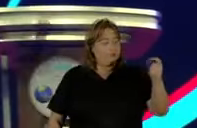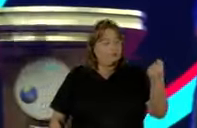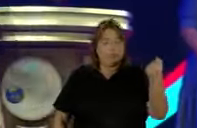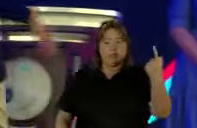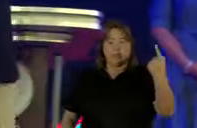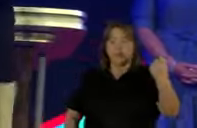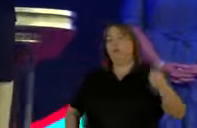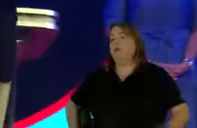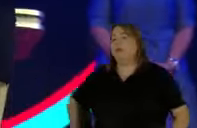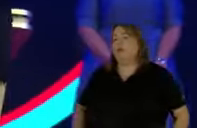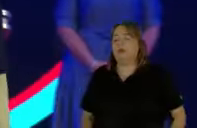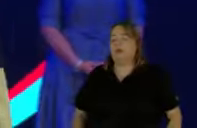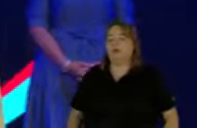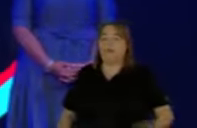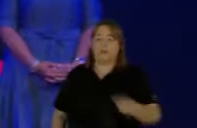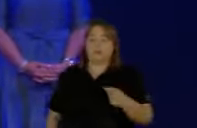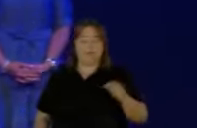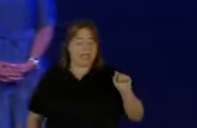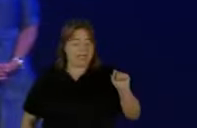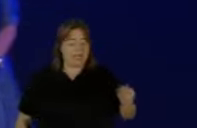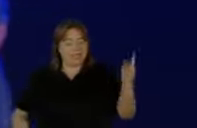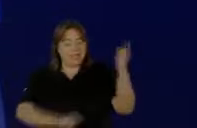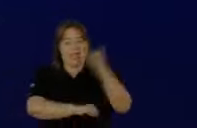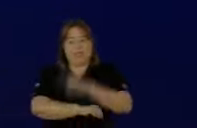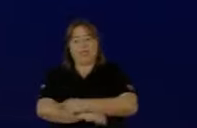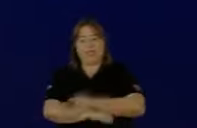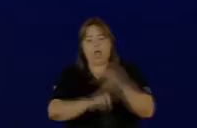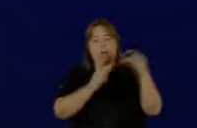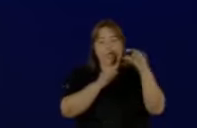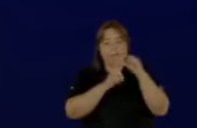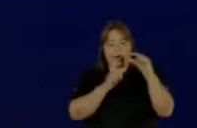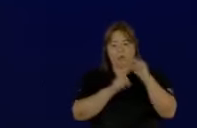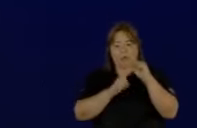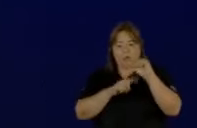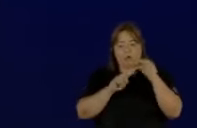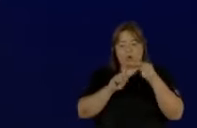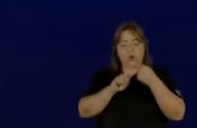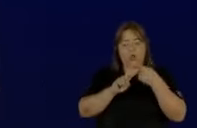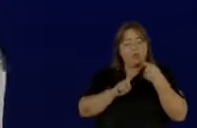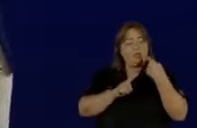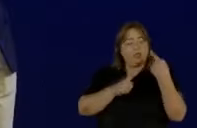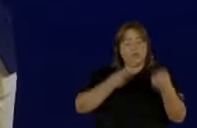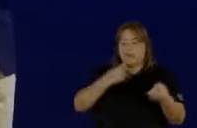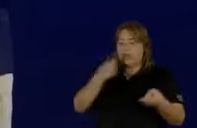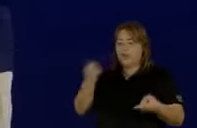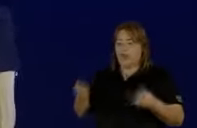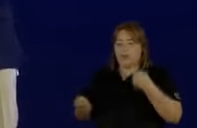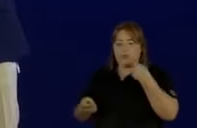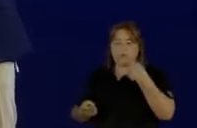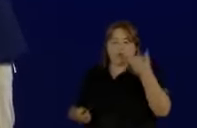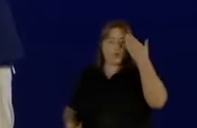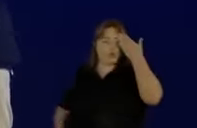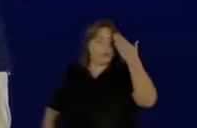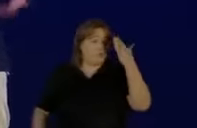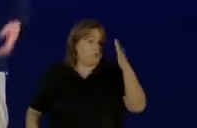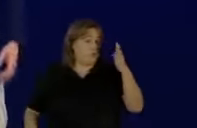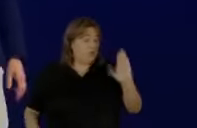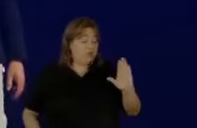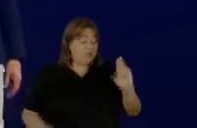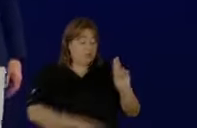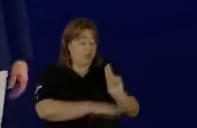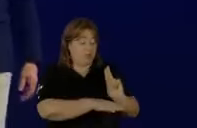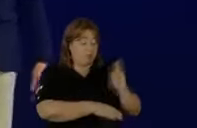Ese día, para que vea, pastora, cómo es la palabra cuando uno la declara. Yo no sabía que Dios me usaba para